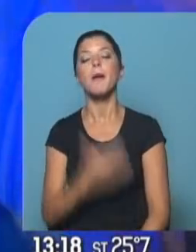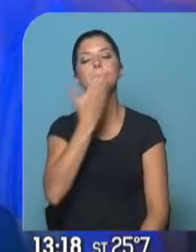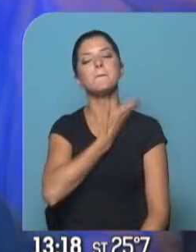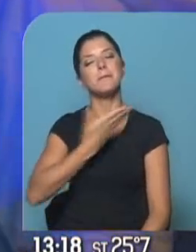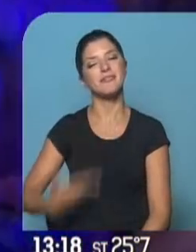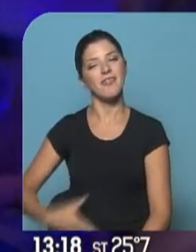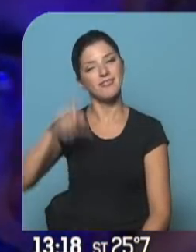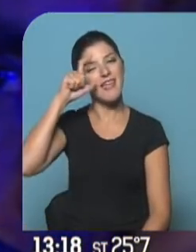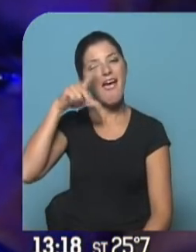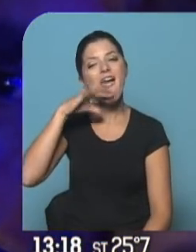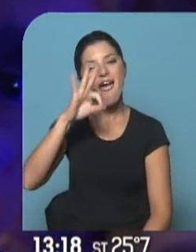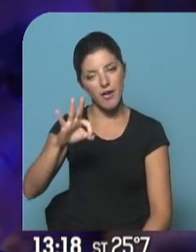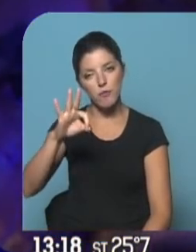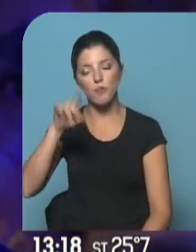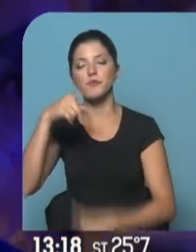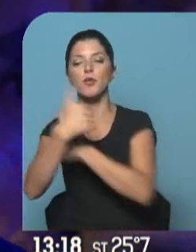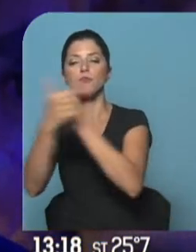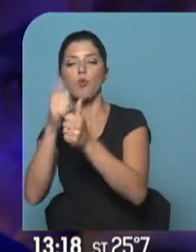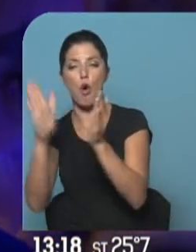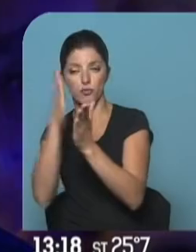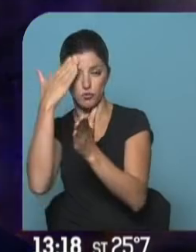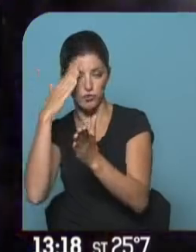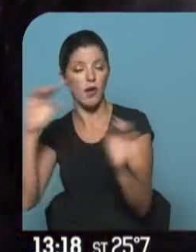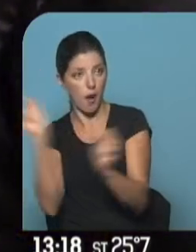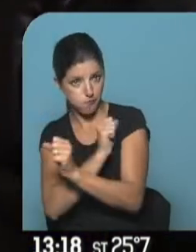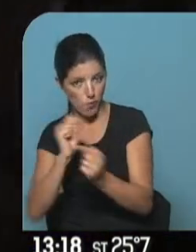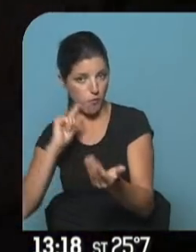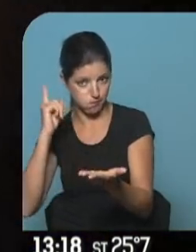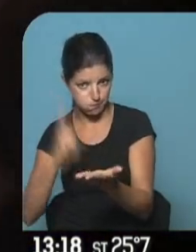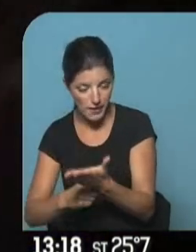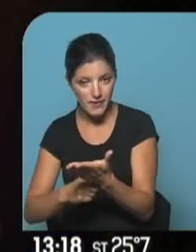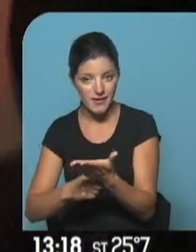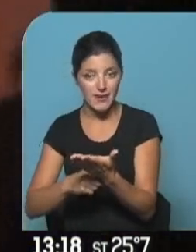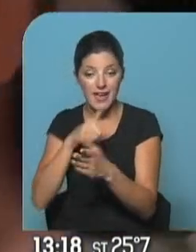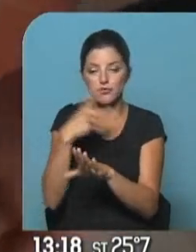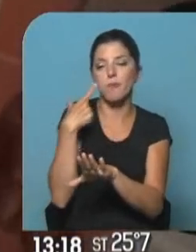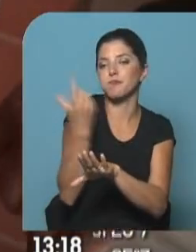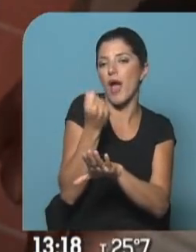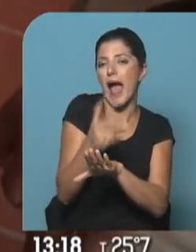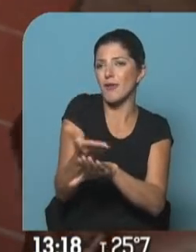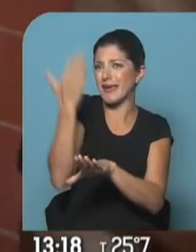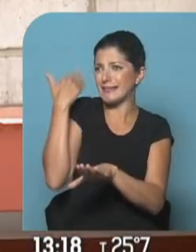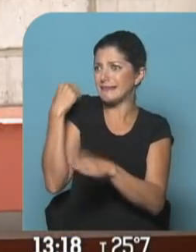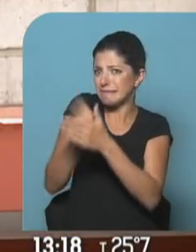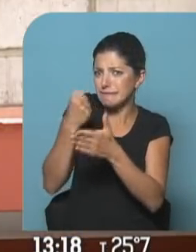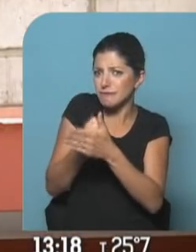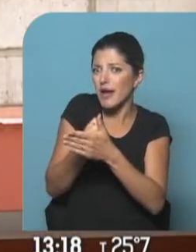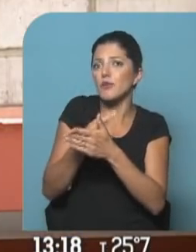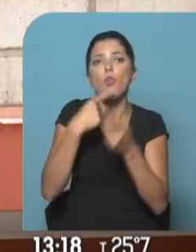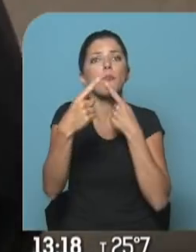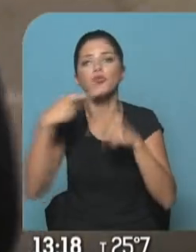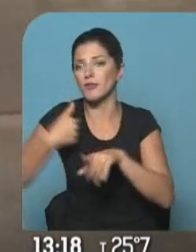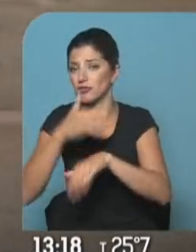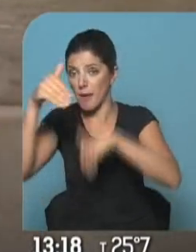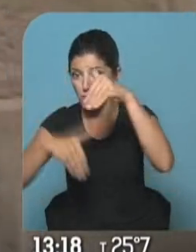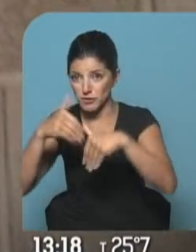Morales consiguió a través de un fallo del Tribunal Constitucional de Bolivia lo que no había podido lograr mediante el referendo constitucional celebrado